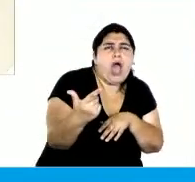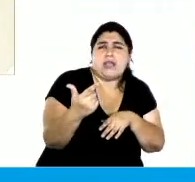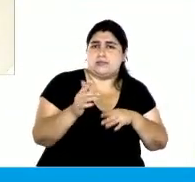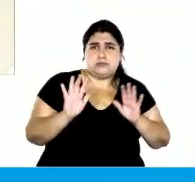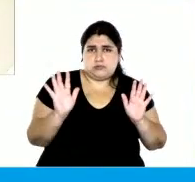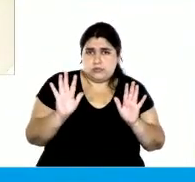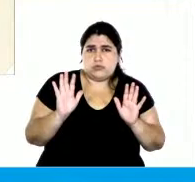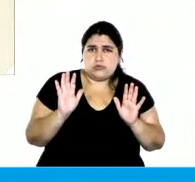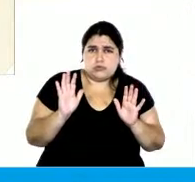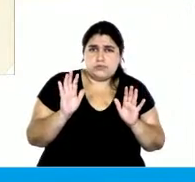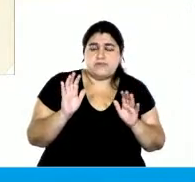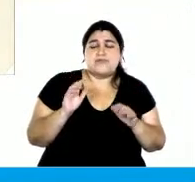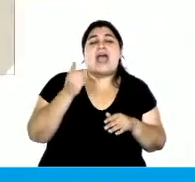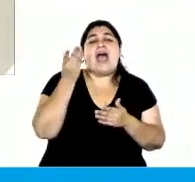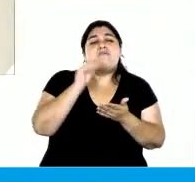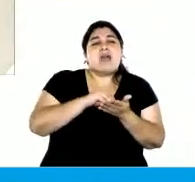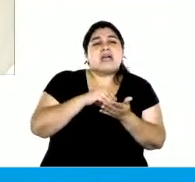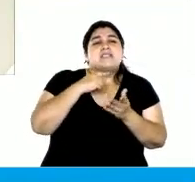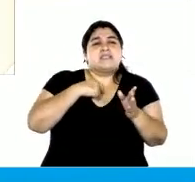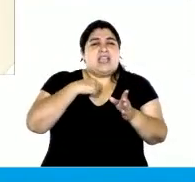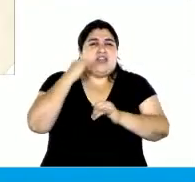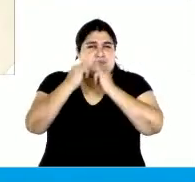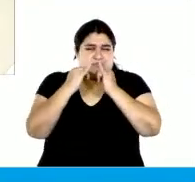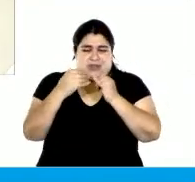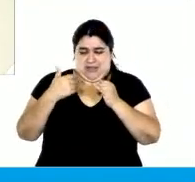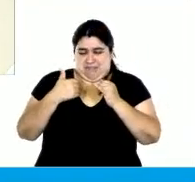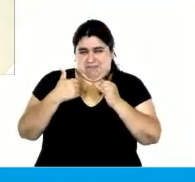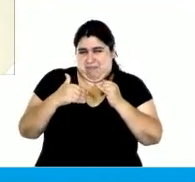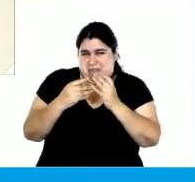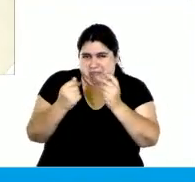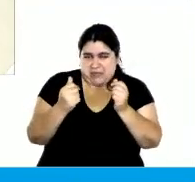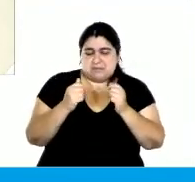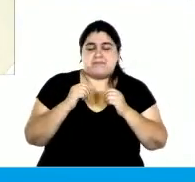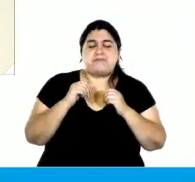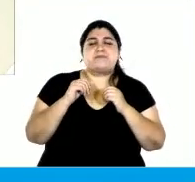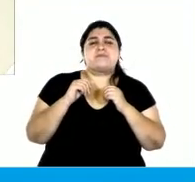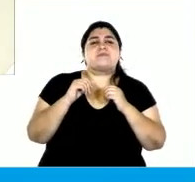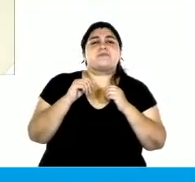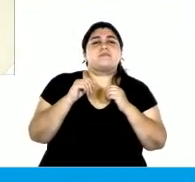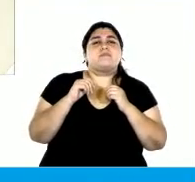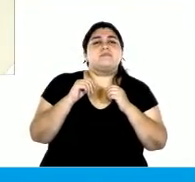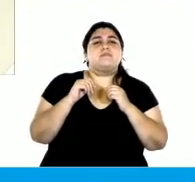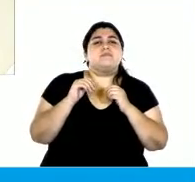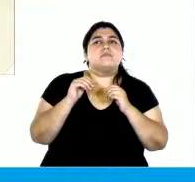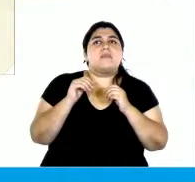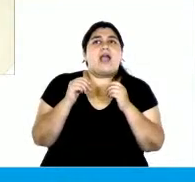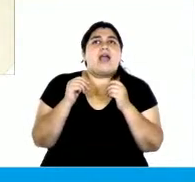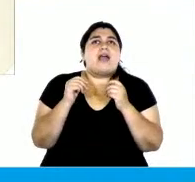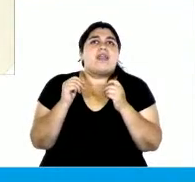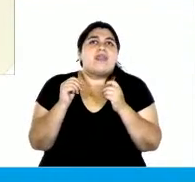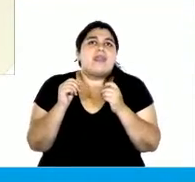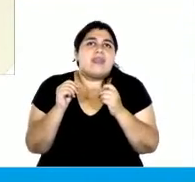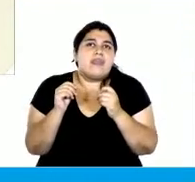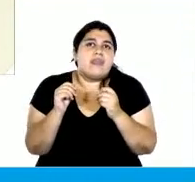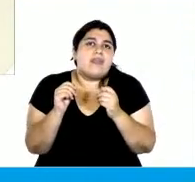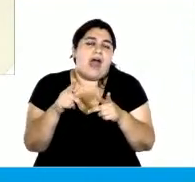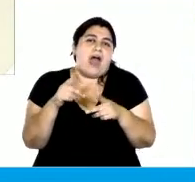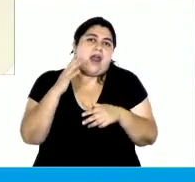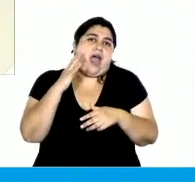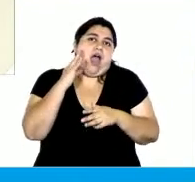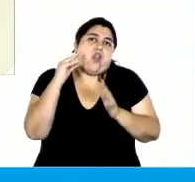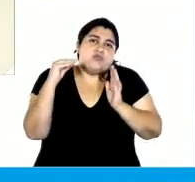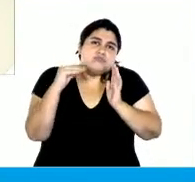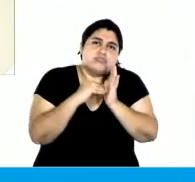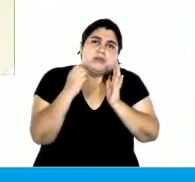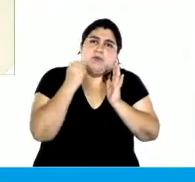otra cosa que quiero mencionar antes de terminar es que a menos que se le dé una prioridad específica, las personas con